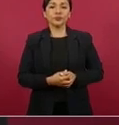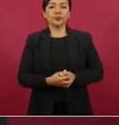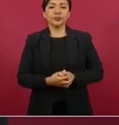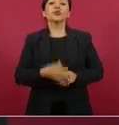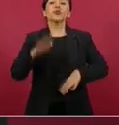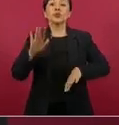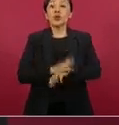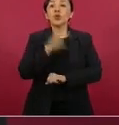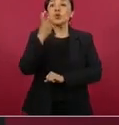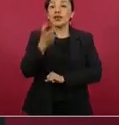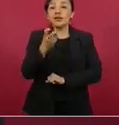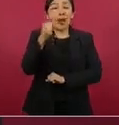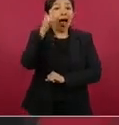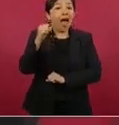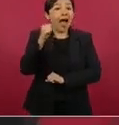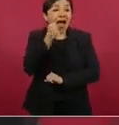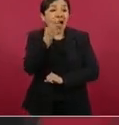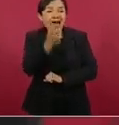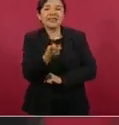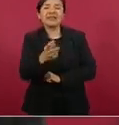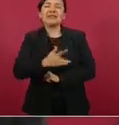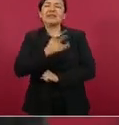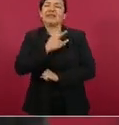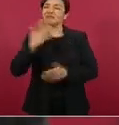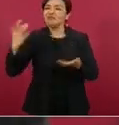eso un triunfo.